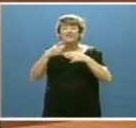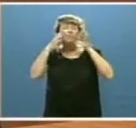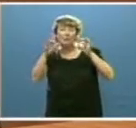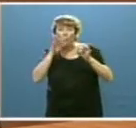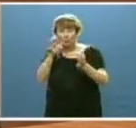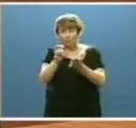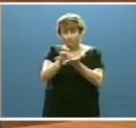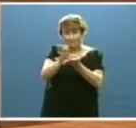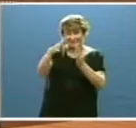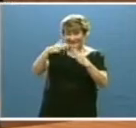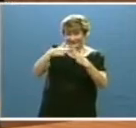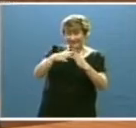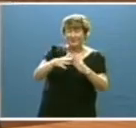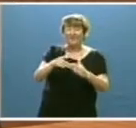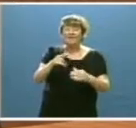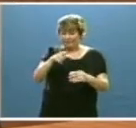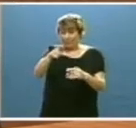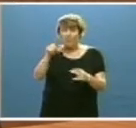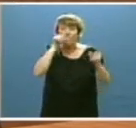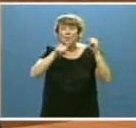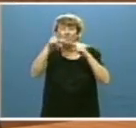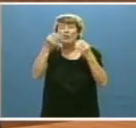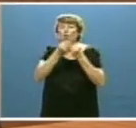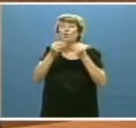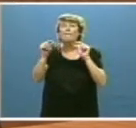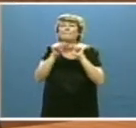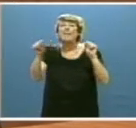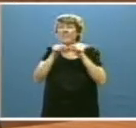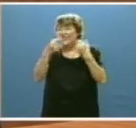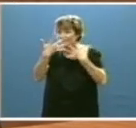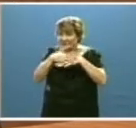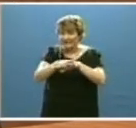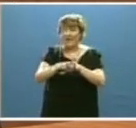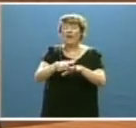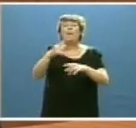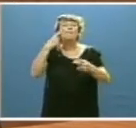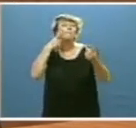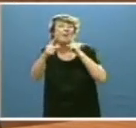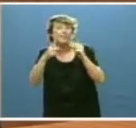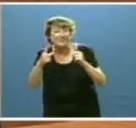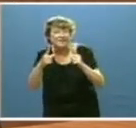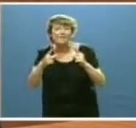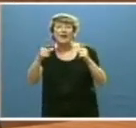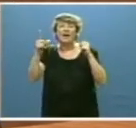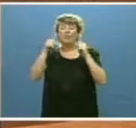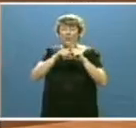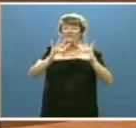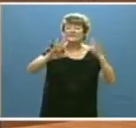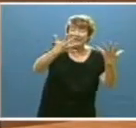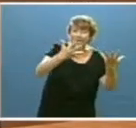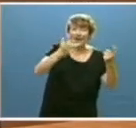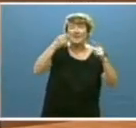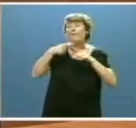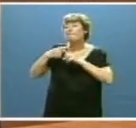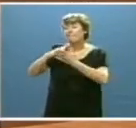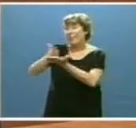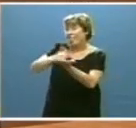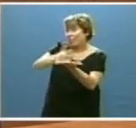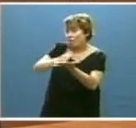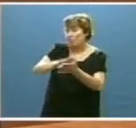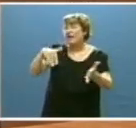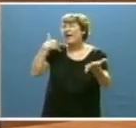que aborda ese problema con medidas integrales preventivas y paliativas y de mediación ante